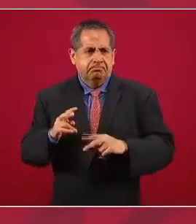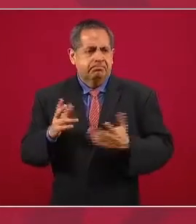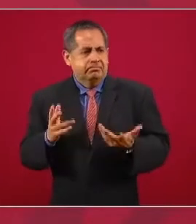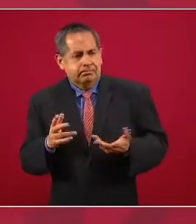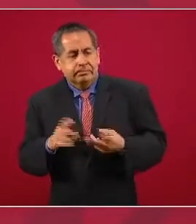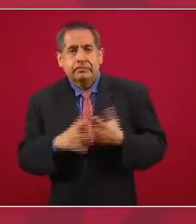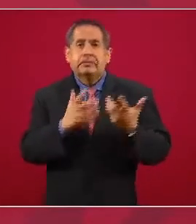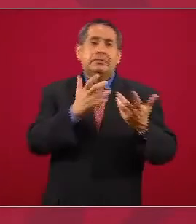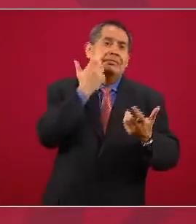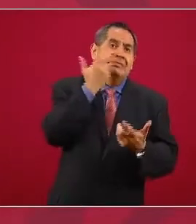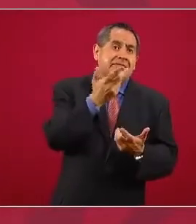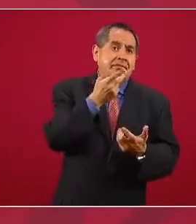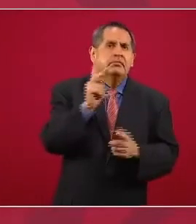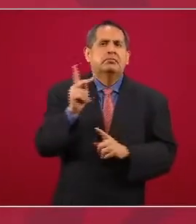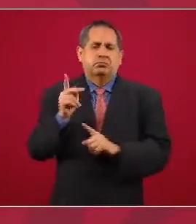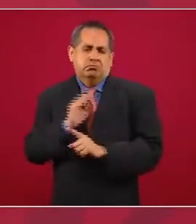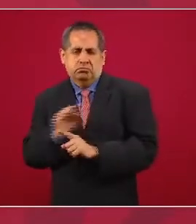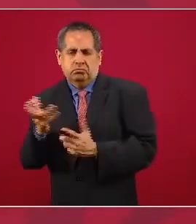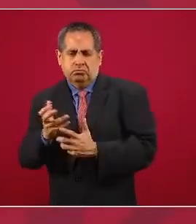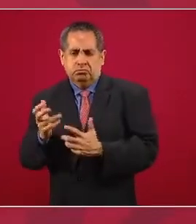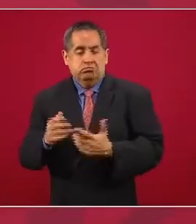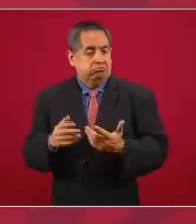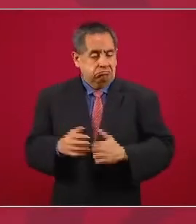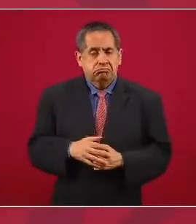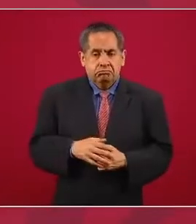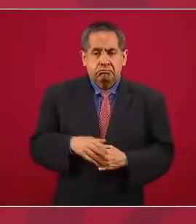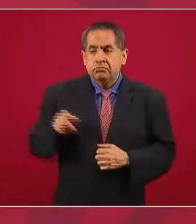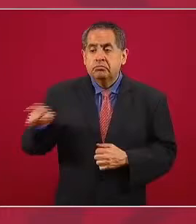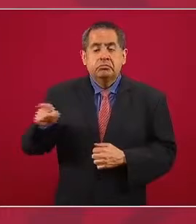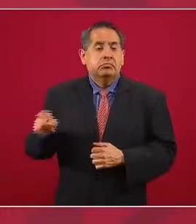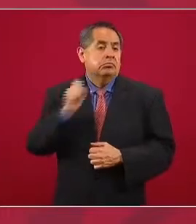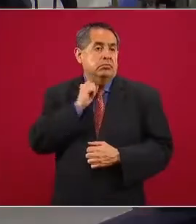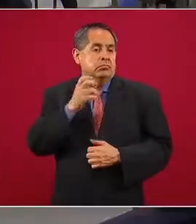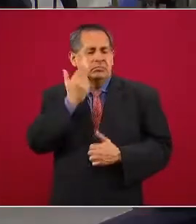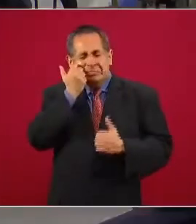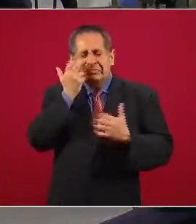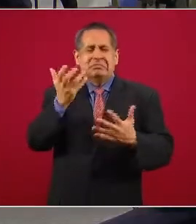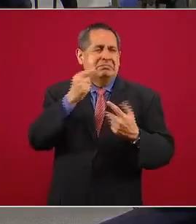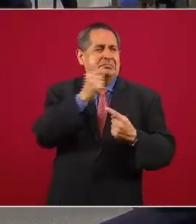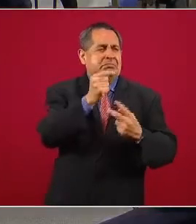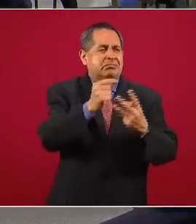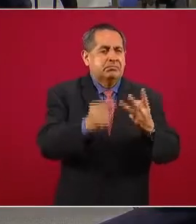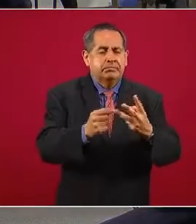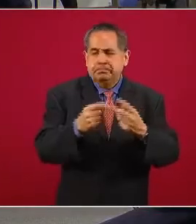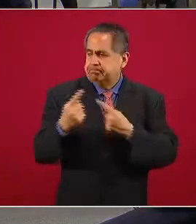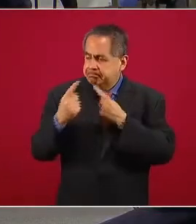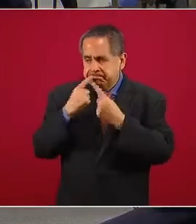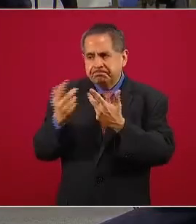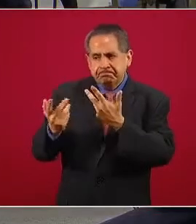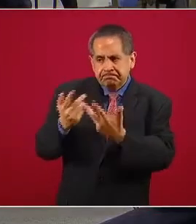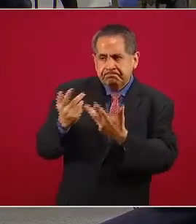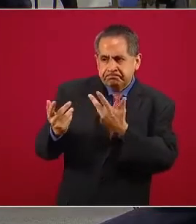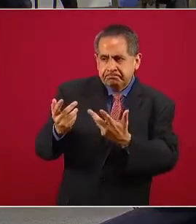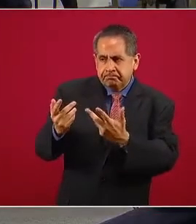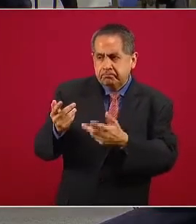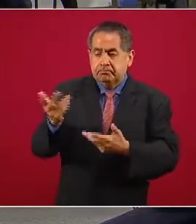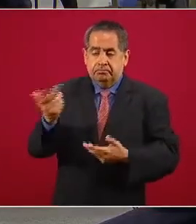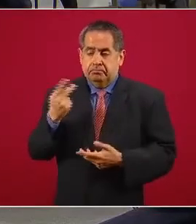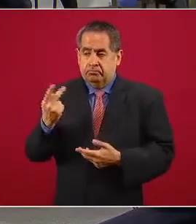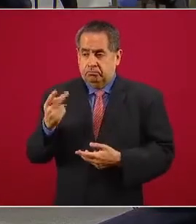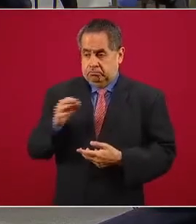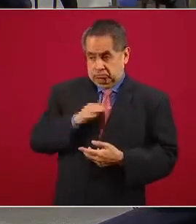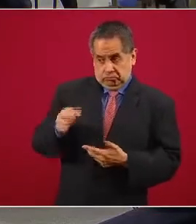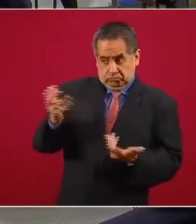que es deseable. A lo mejor el senador deseaba más cosas, pero encontramos lo que definitivamente puede